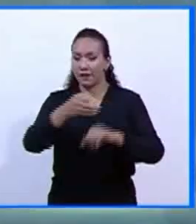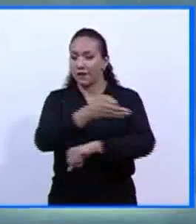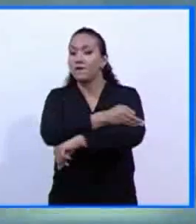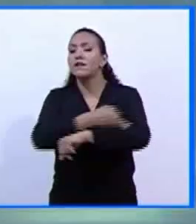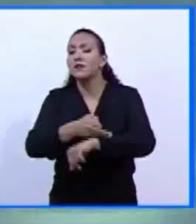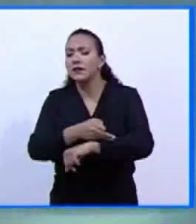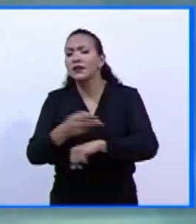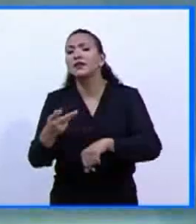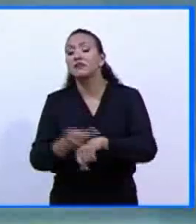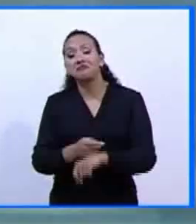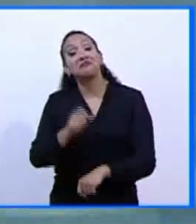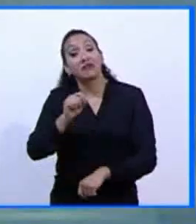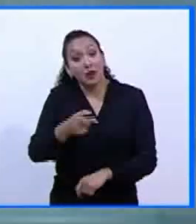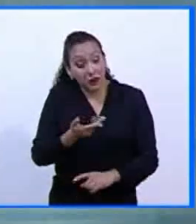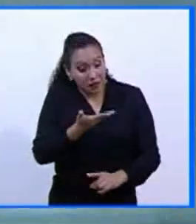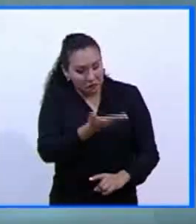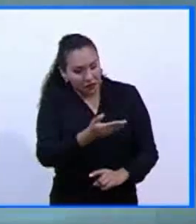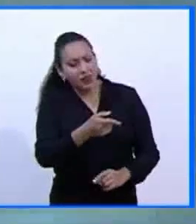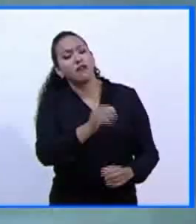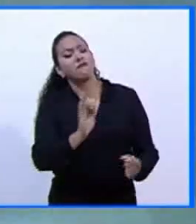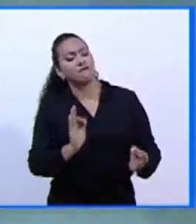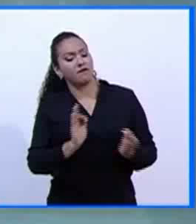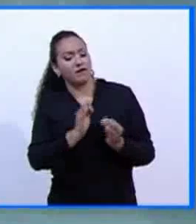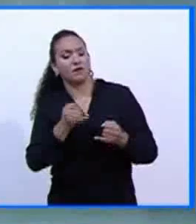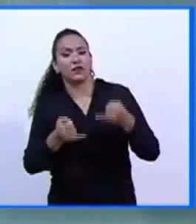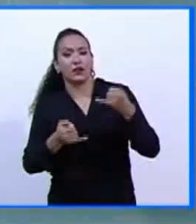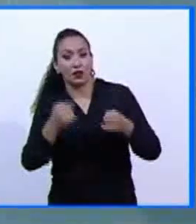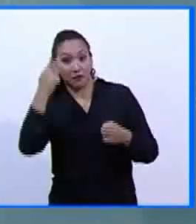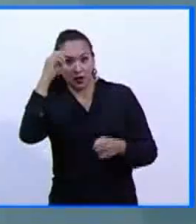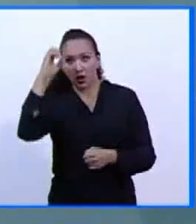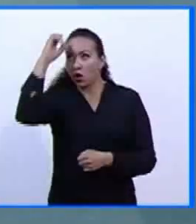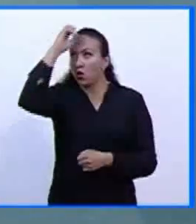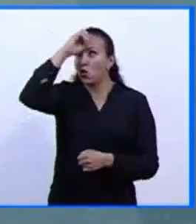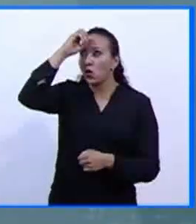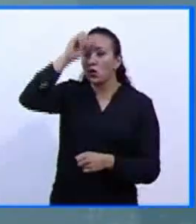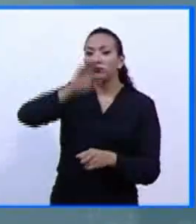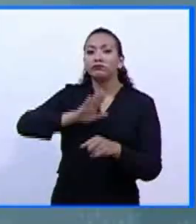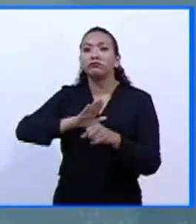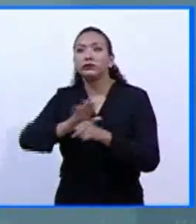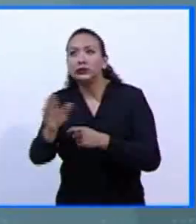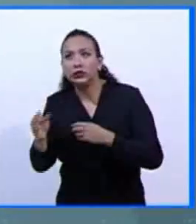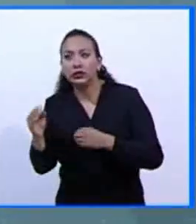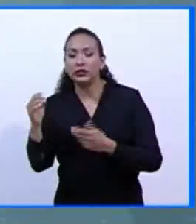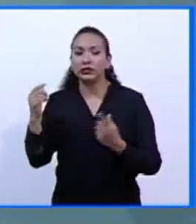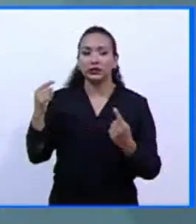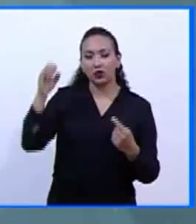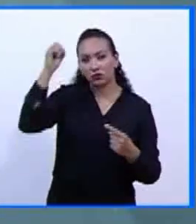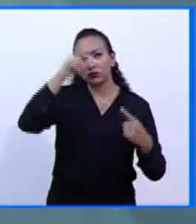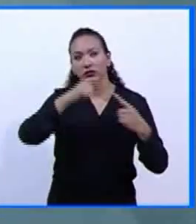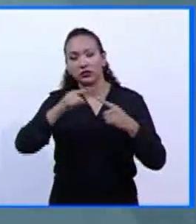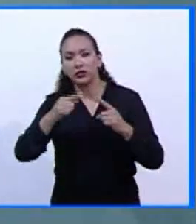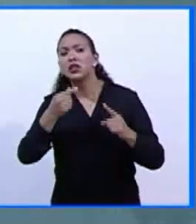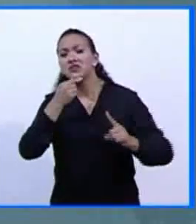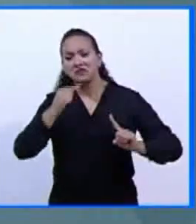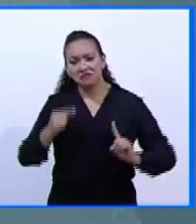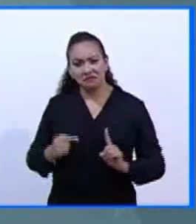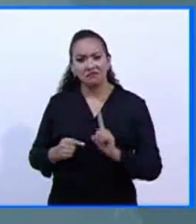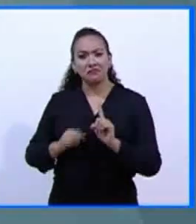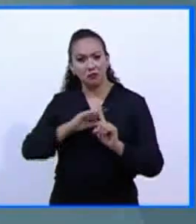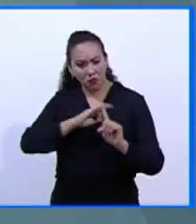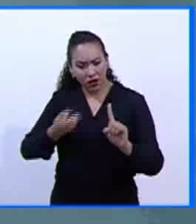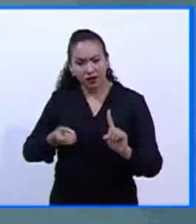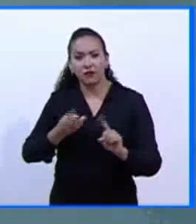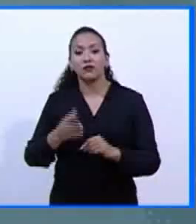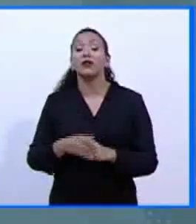llamados ante la persona juzgadora para dar su opinión sobre alguna controversia, pues aunque no se consideran parte del